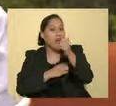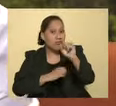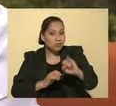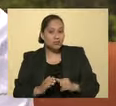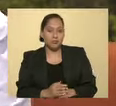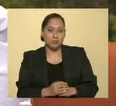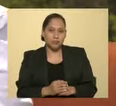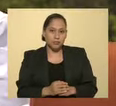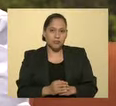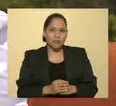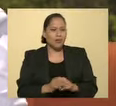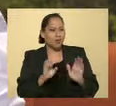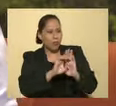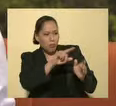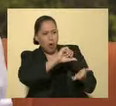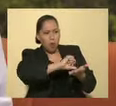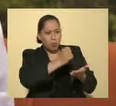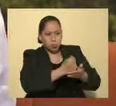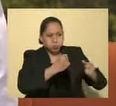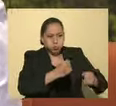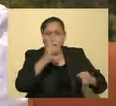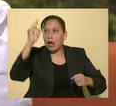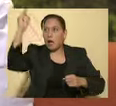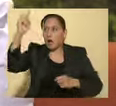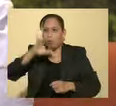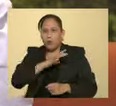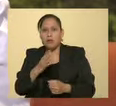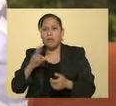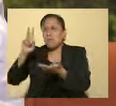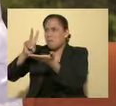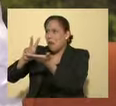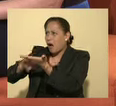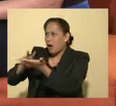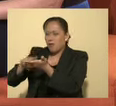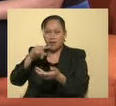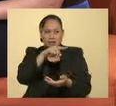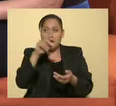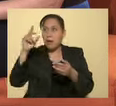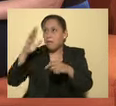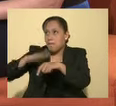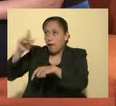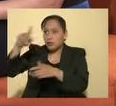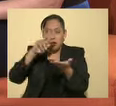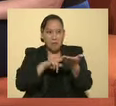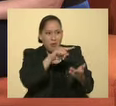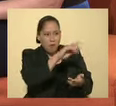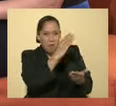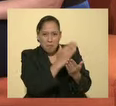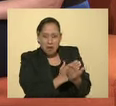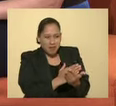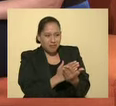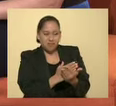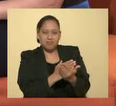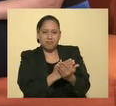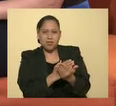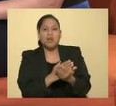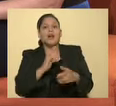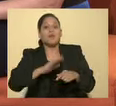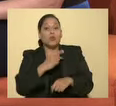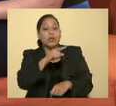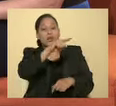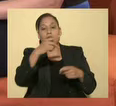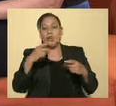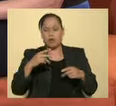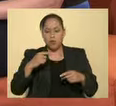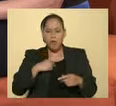Entonces, fíjate, ¿por qué vale más el otro? Porque tiene, fíjate cómo vale, porque tiene. Entonces, una persona hoy vale porque